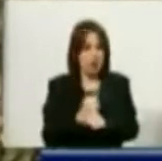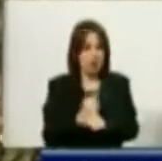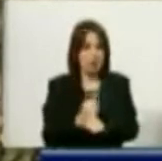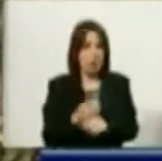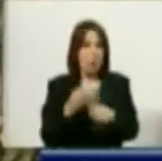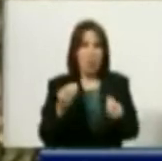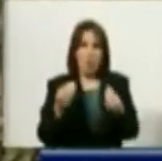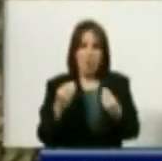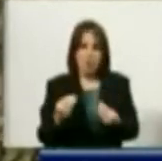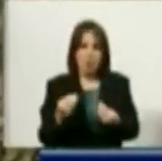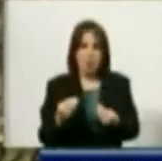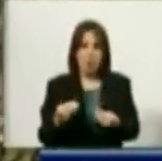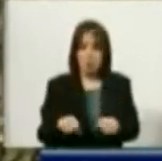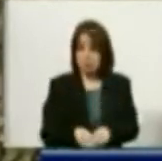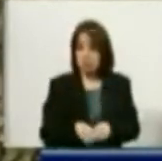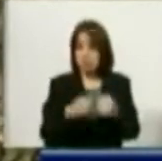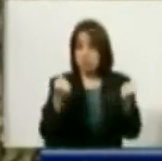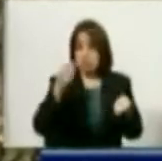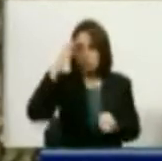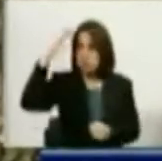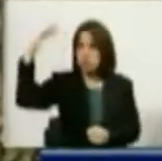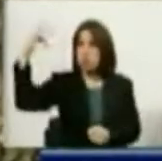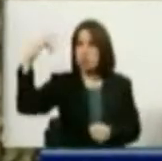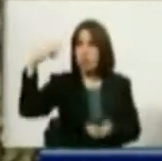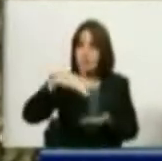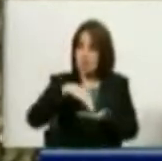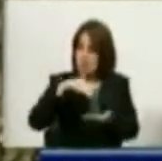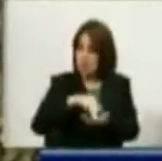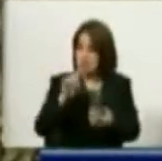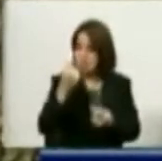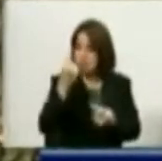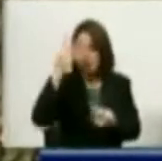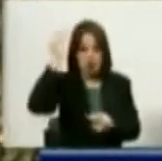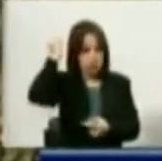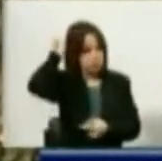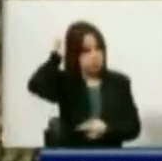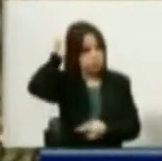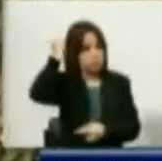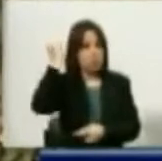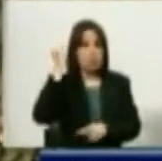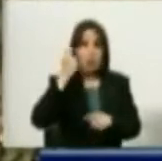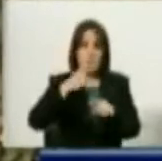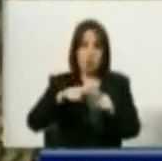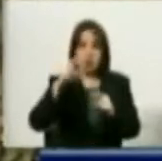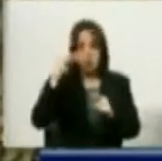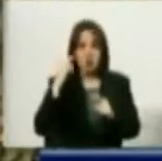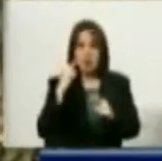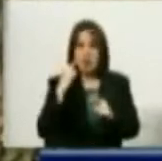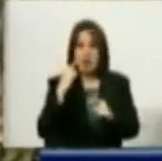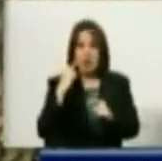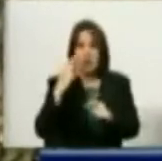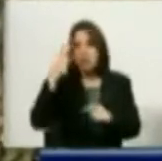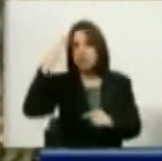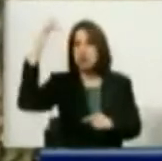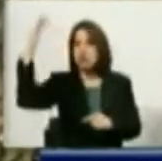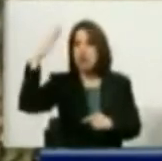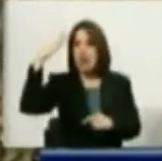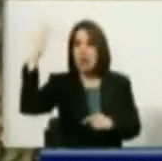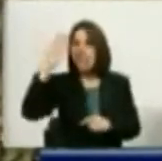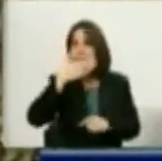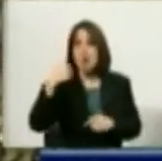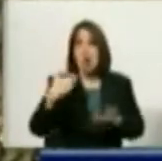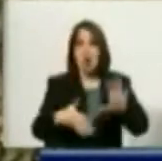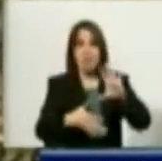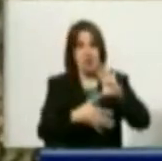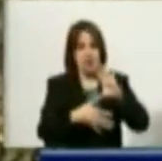para la destrucción del gran sueño de Miranda primero y después de Bolívar de una gran América trabajaron